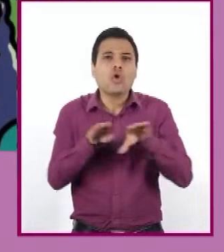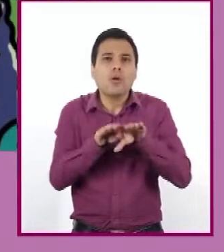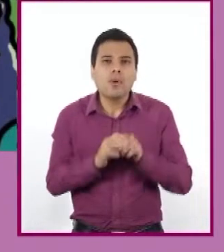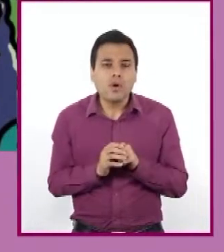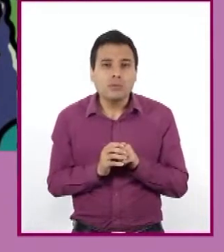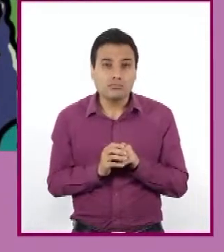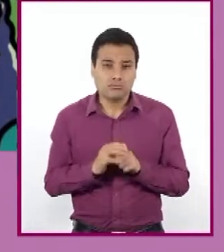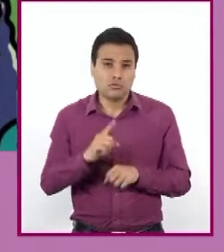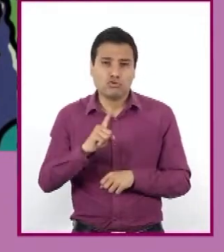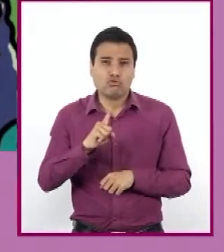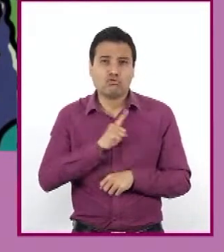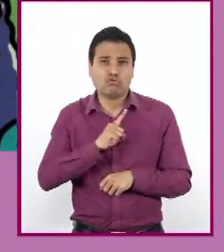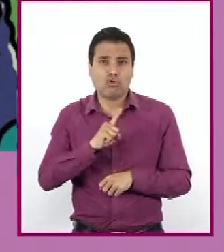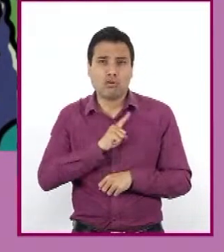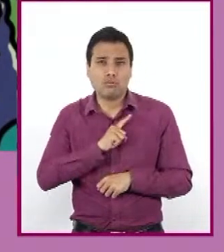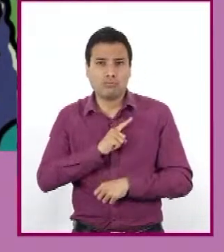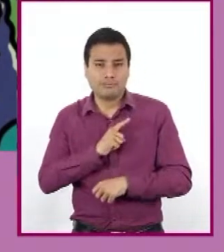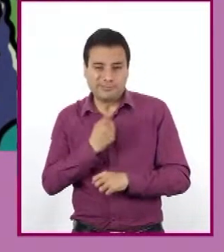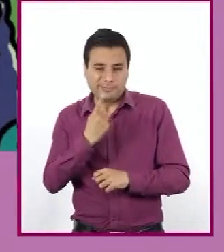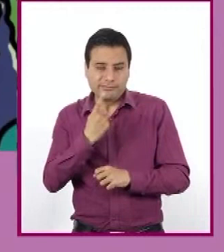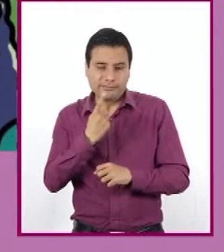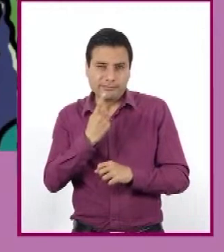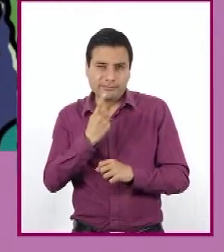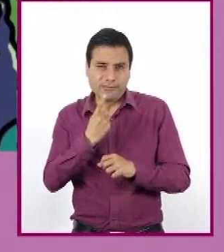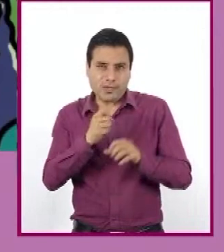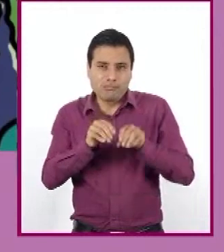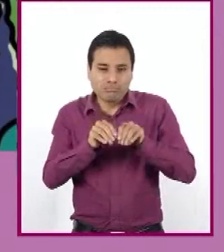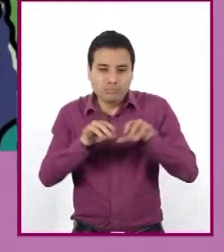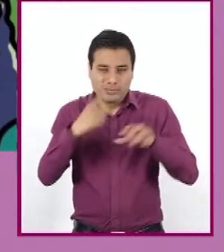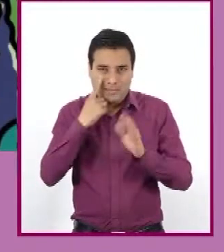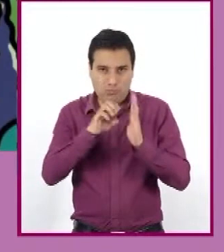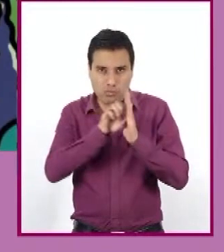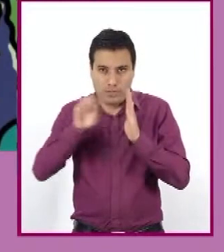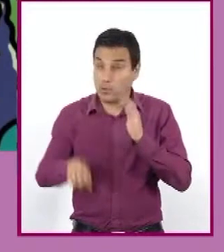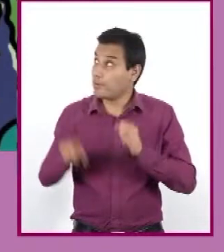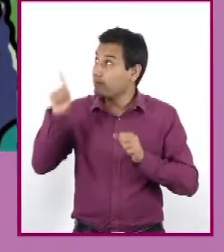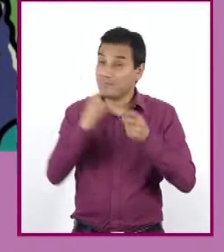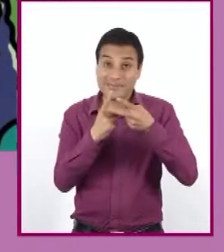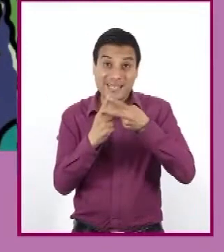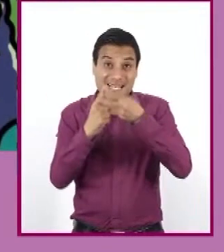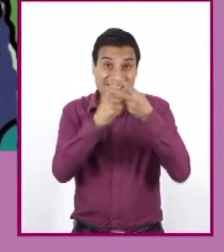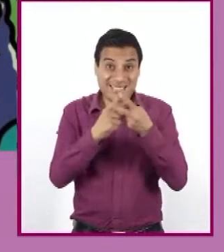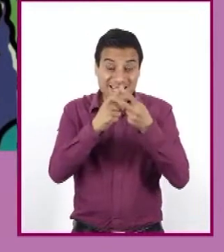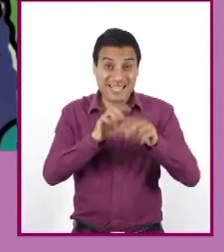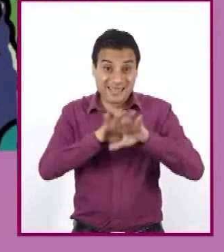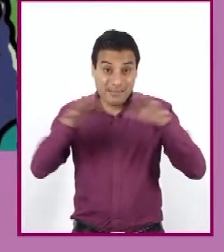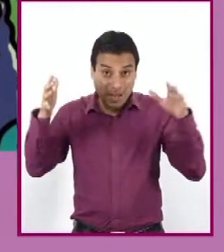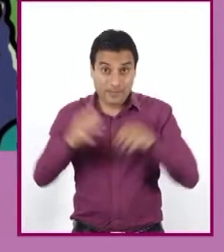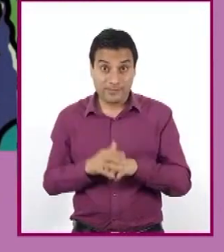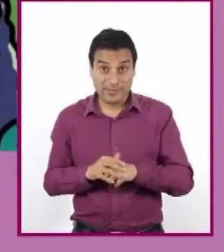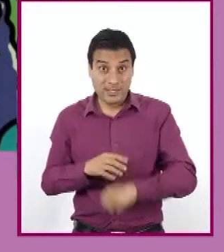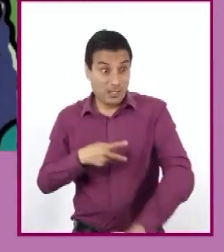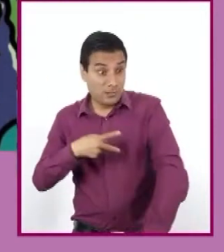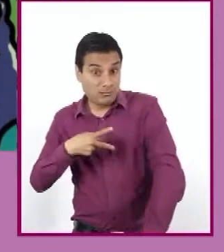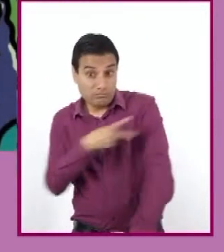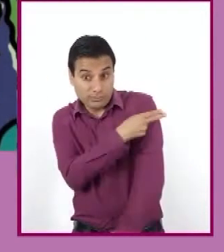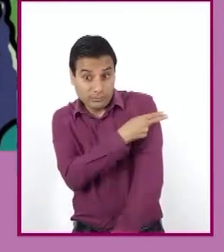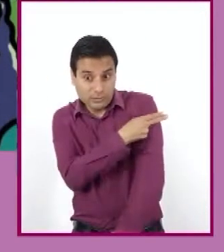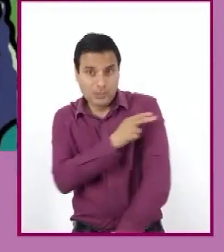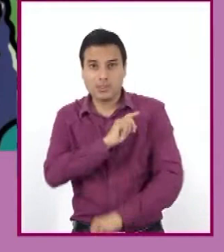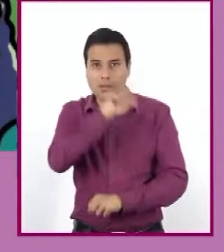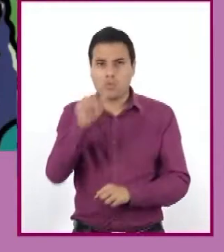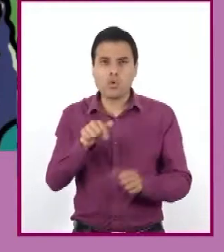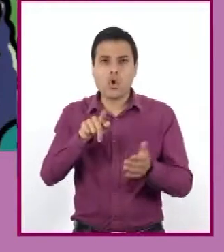fragmentación. Probablemente has escuchado que una estrella de mar o una a la que se le ha cortado un brazo le crece de nuevo,